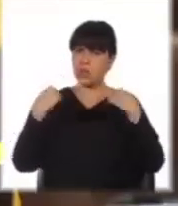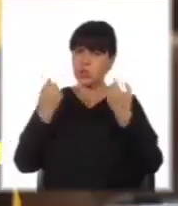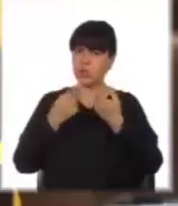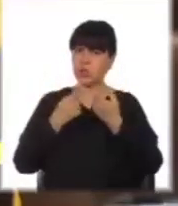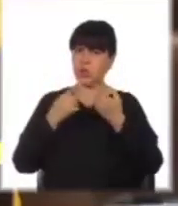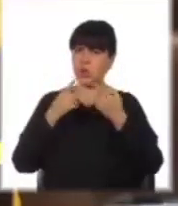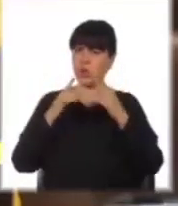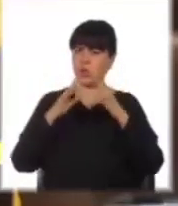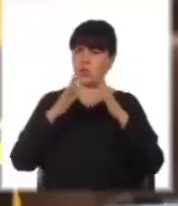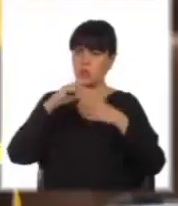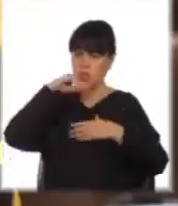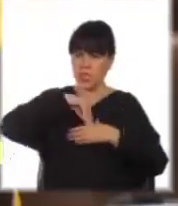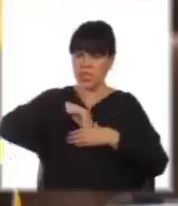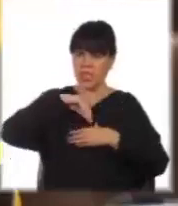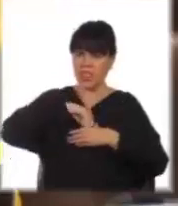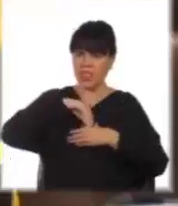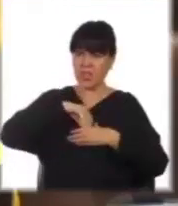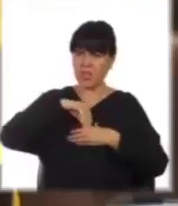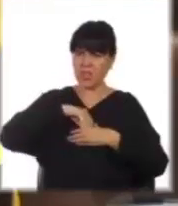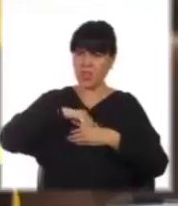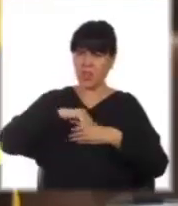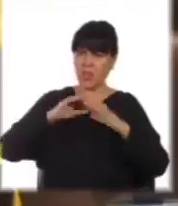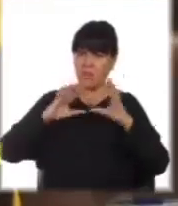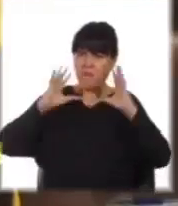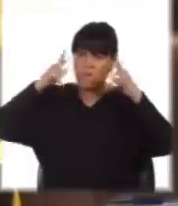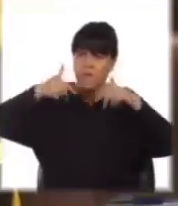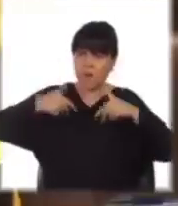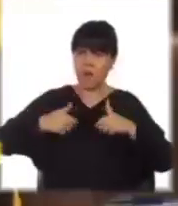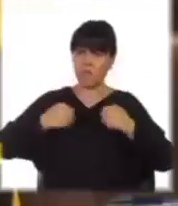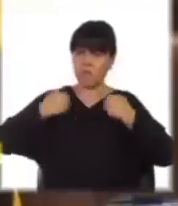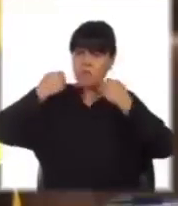revolución interior de reivindicar el derecho a ser?